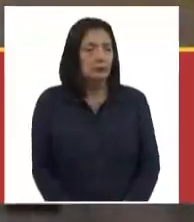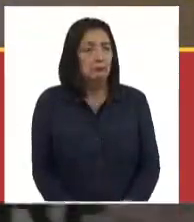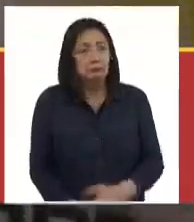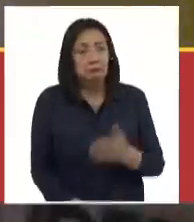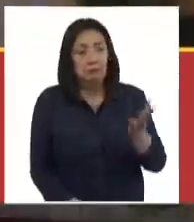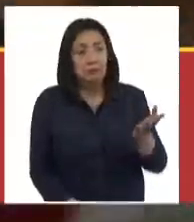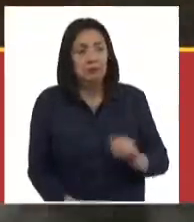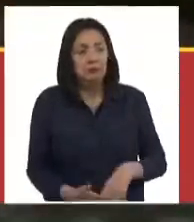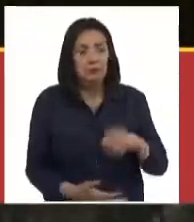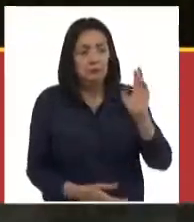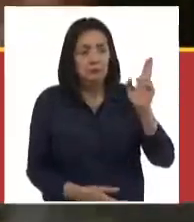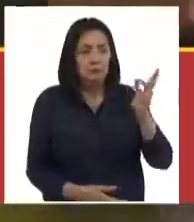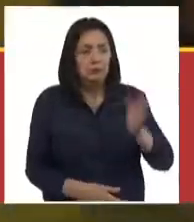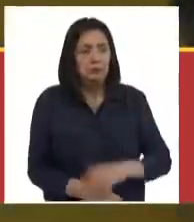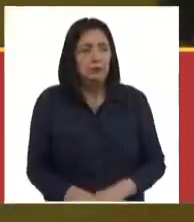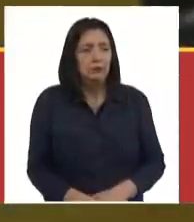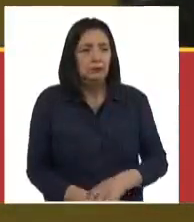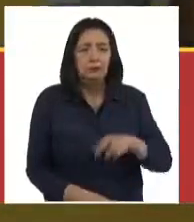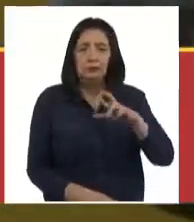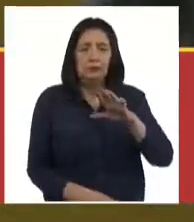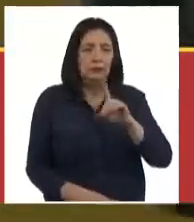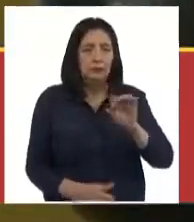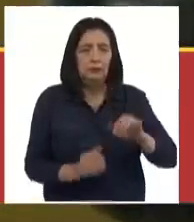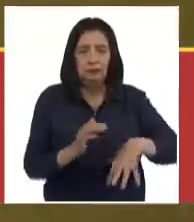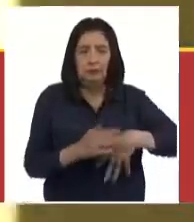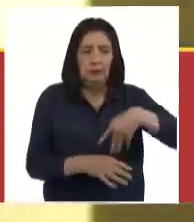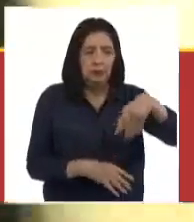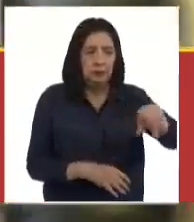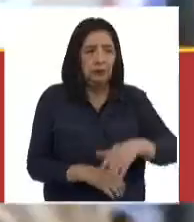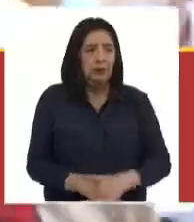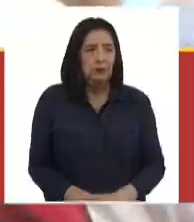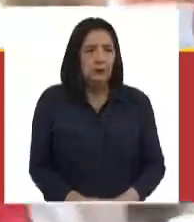Bueno, ahí está el profesor Pedro Castillo que va a salir.